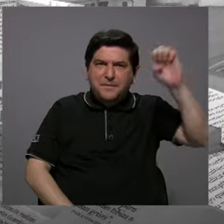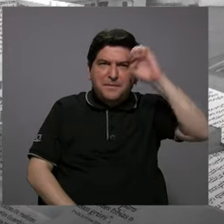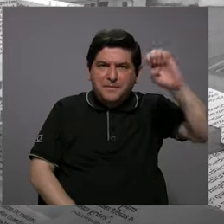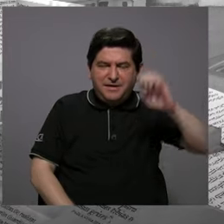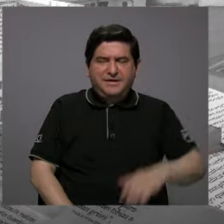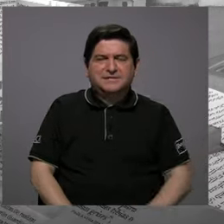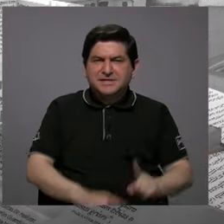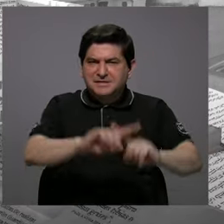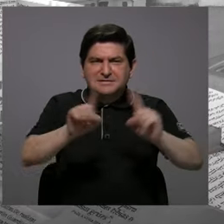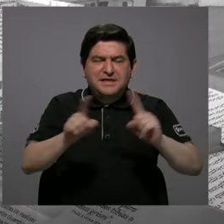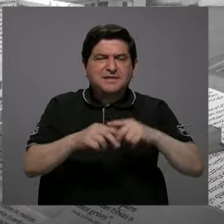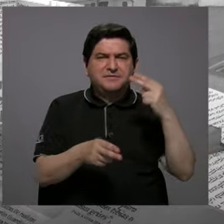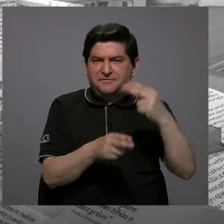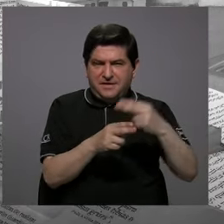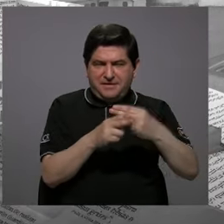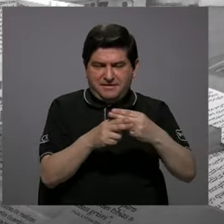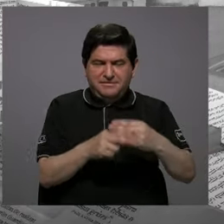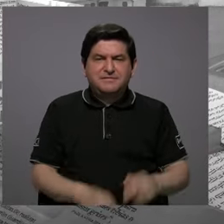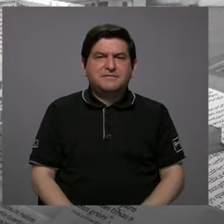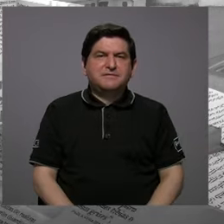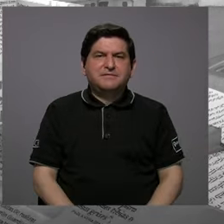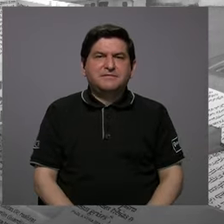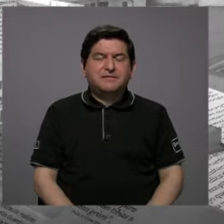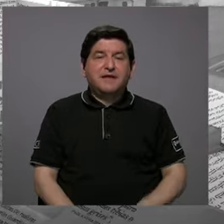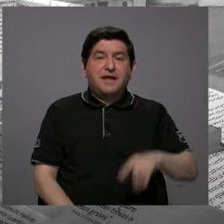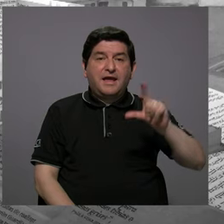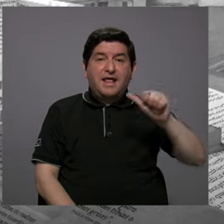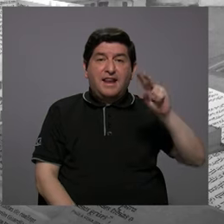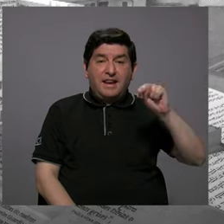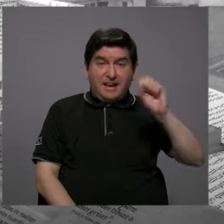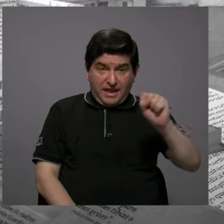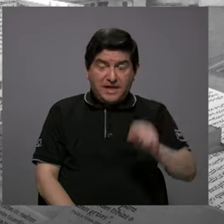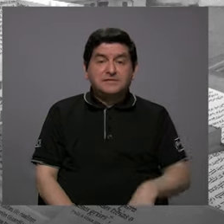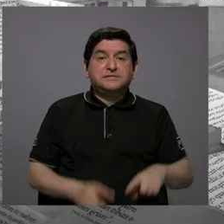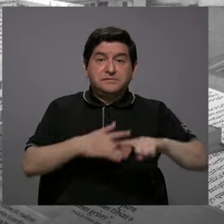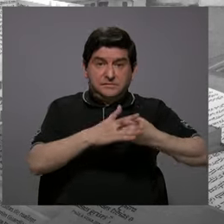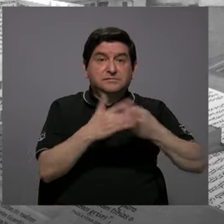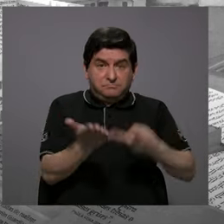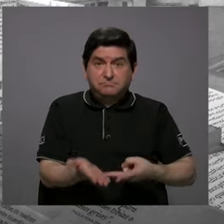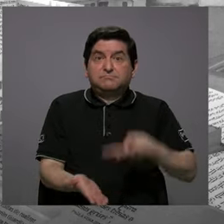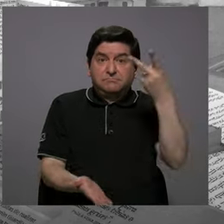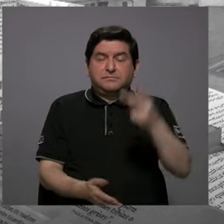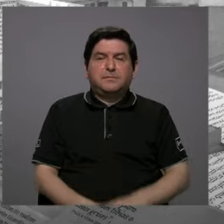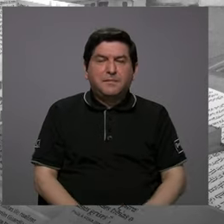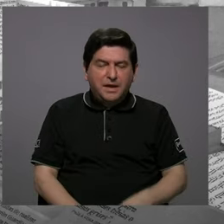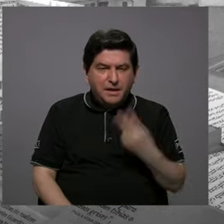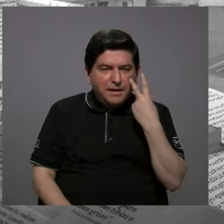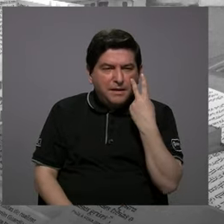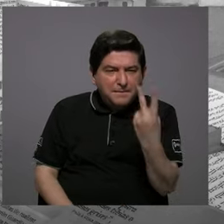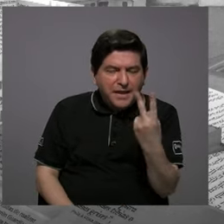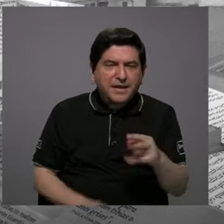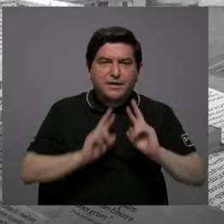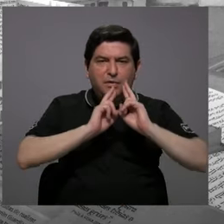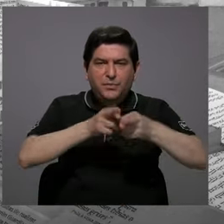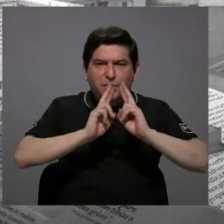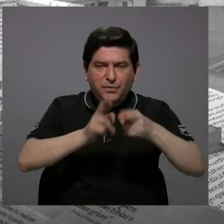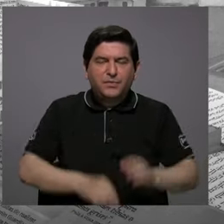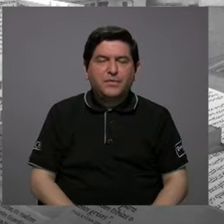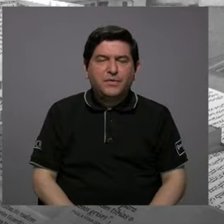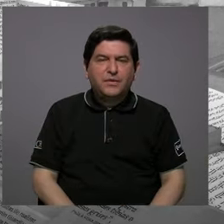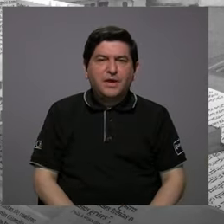espacenet patent scope pero también lens que es una herramienta que es muy valiosa en visualizar resultados